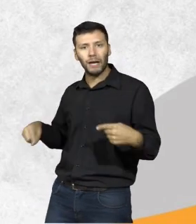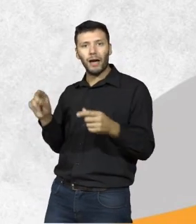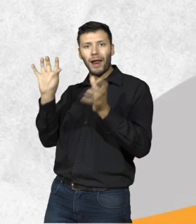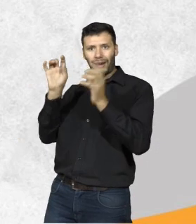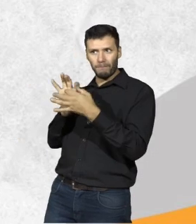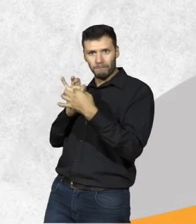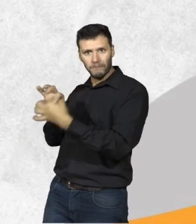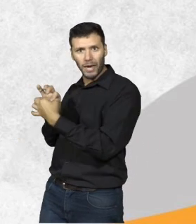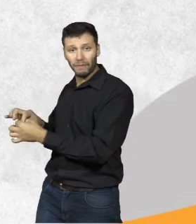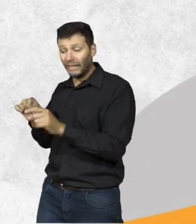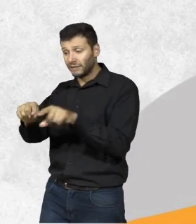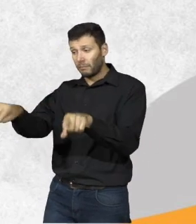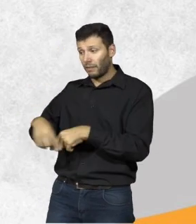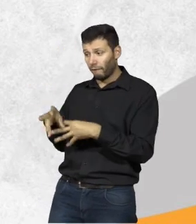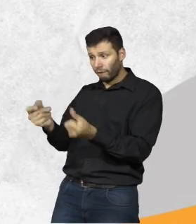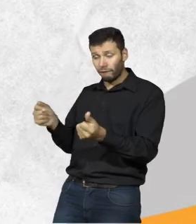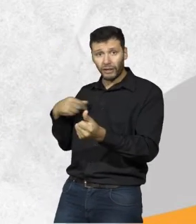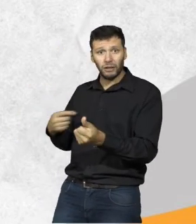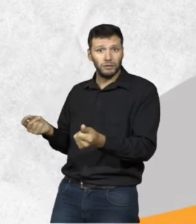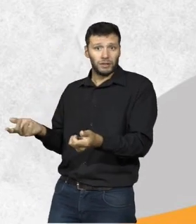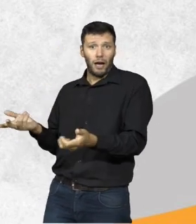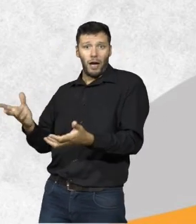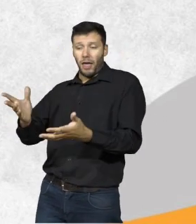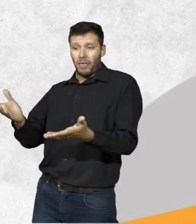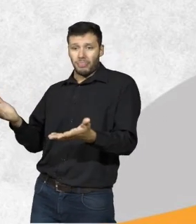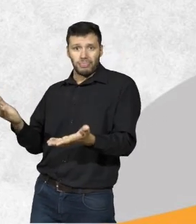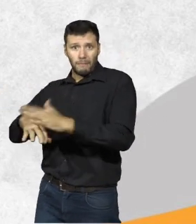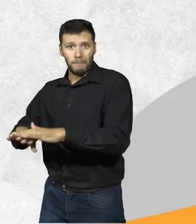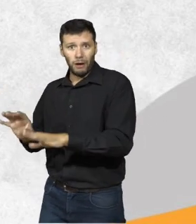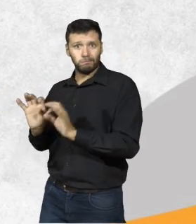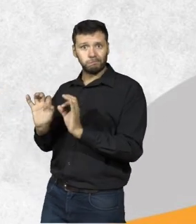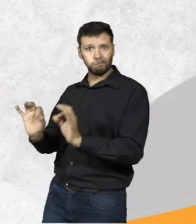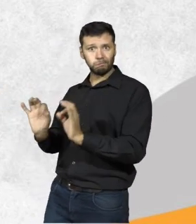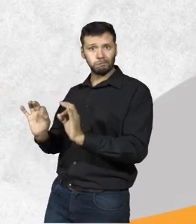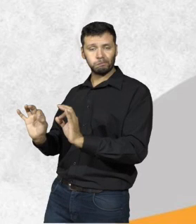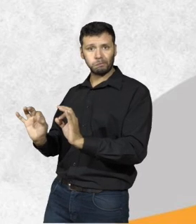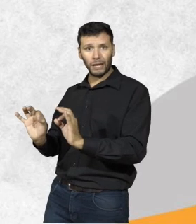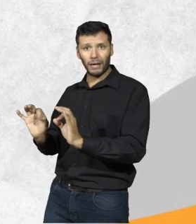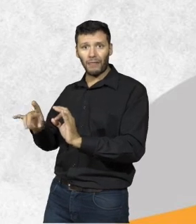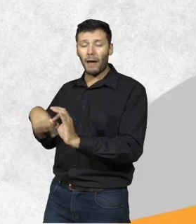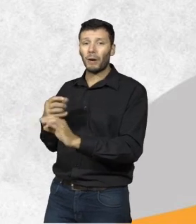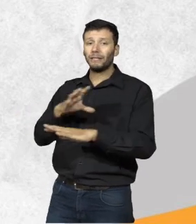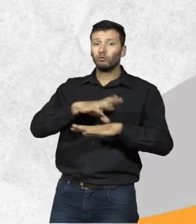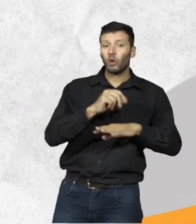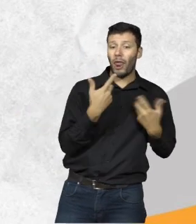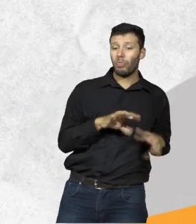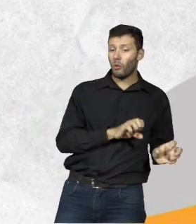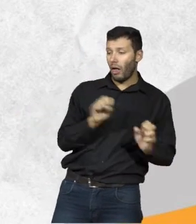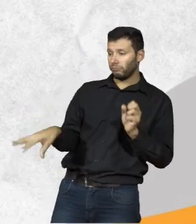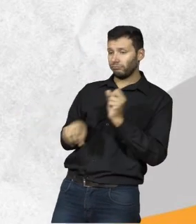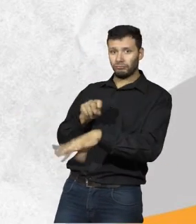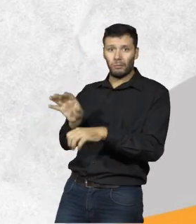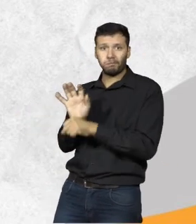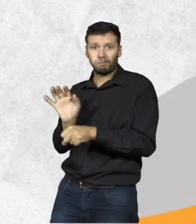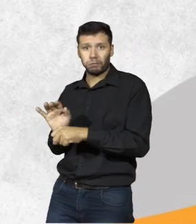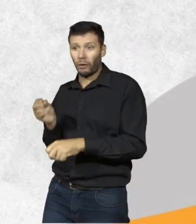operación, se desarma la pileta, se vuelve a rellenar con suelo natural y ahí no pasó nada. Lo